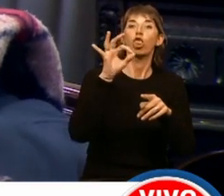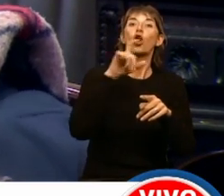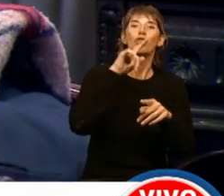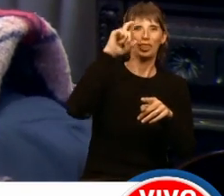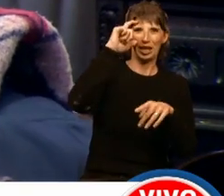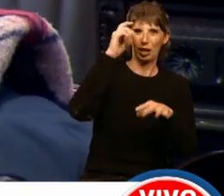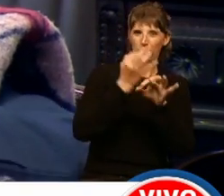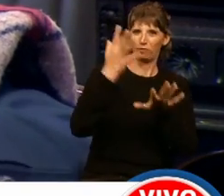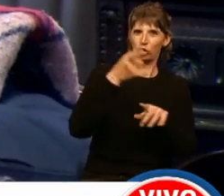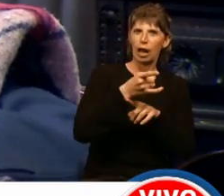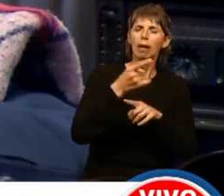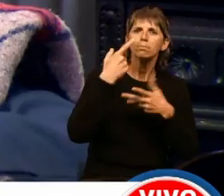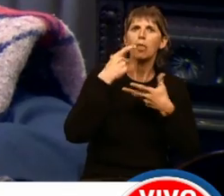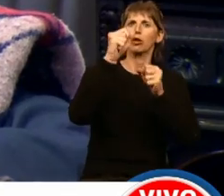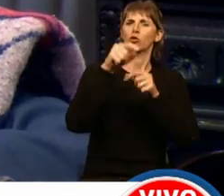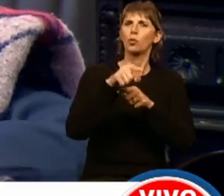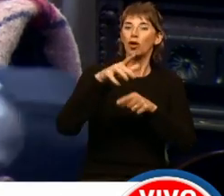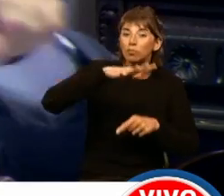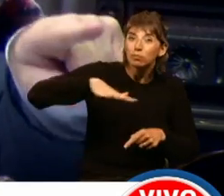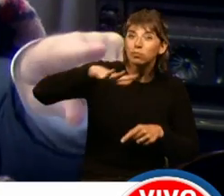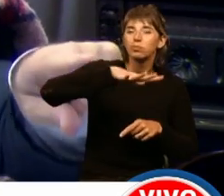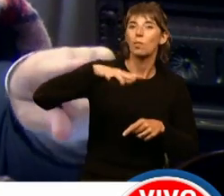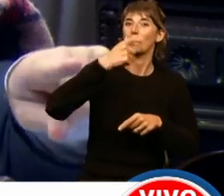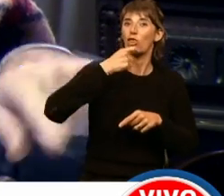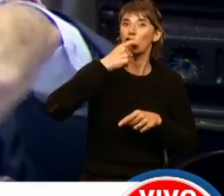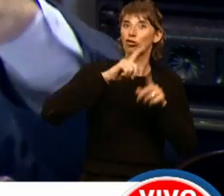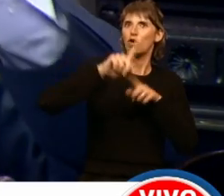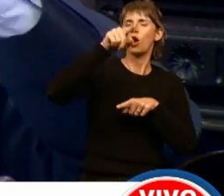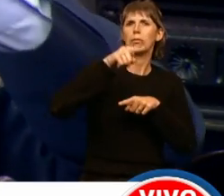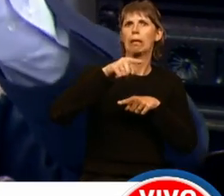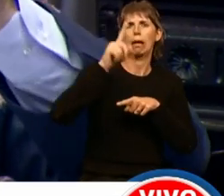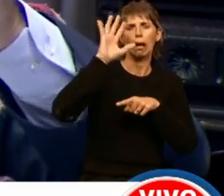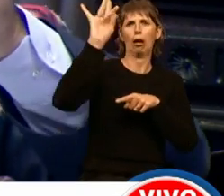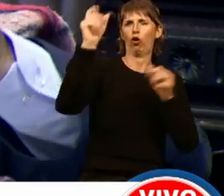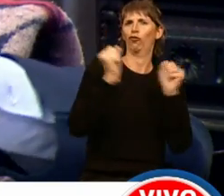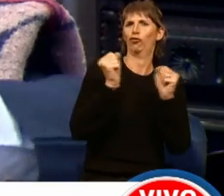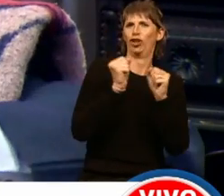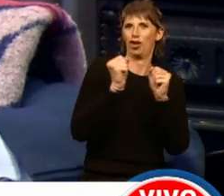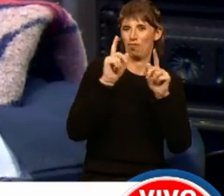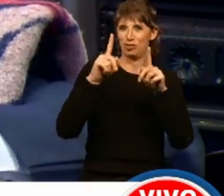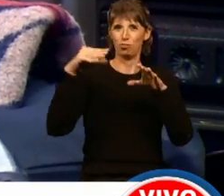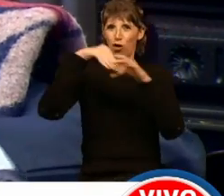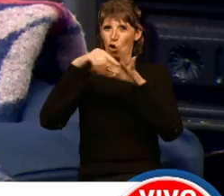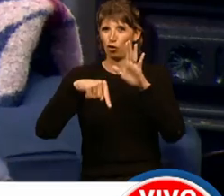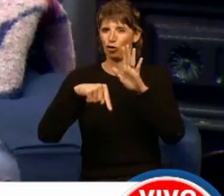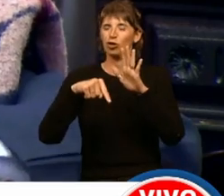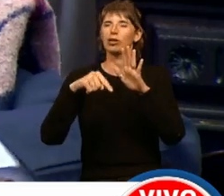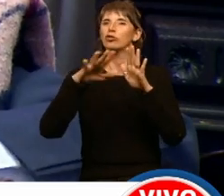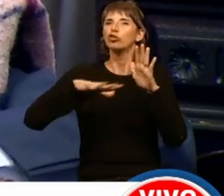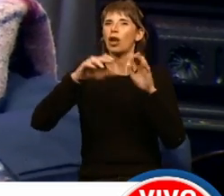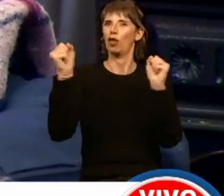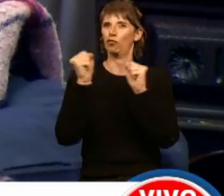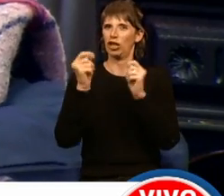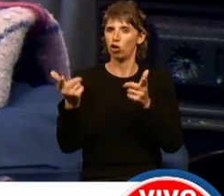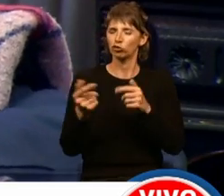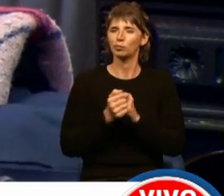mendoza era la zona fría de la que estamos tratando hoy igual que la que arbitrariamente había logrado y no porque esté